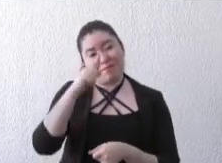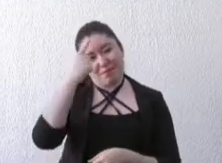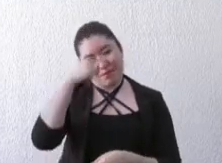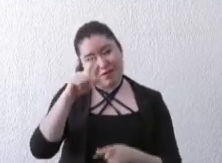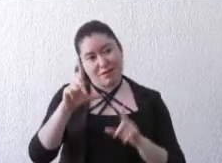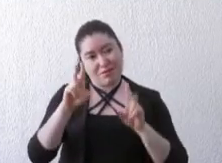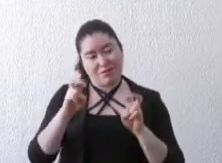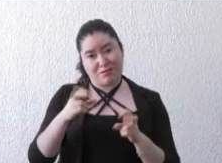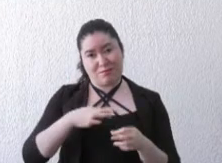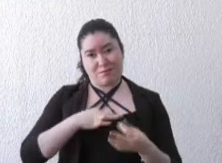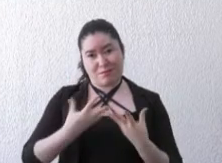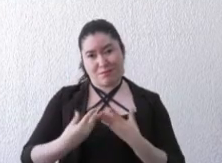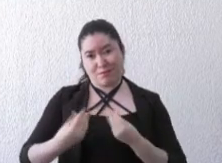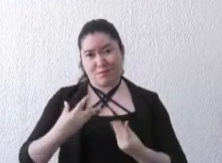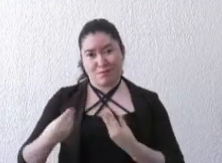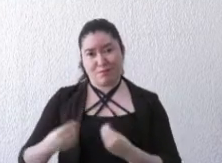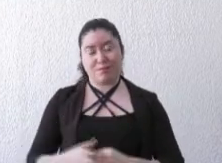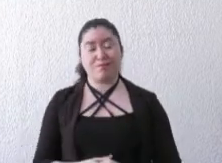Bueno,